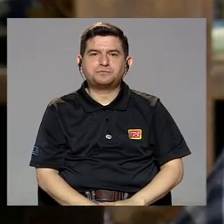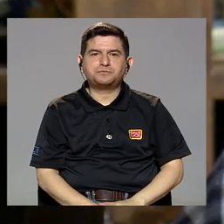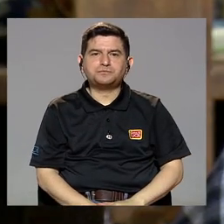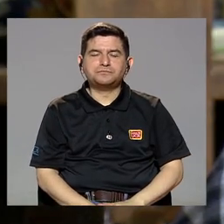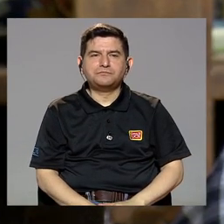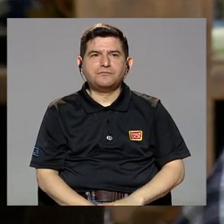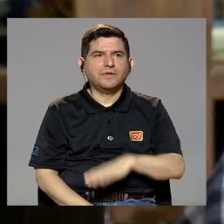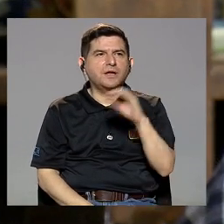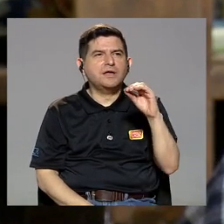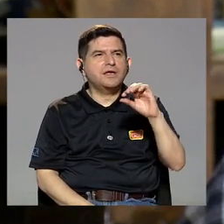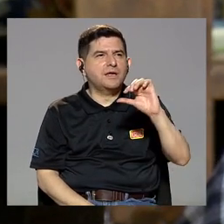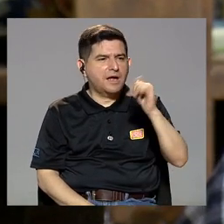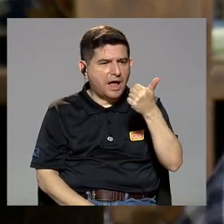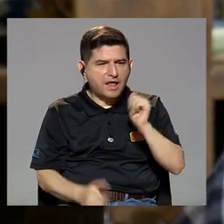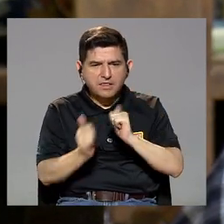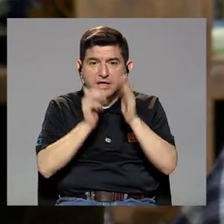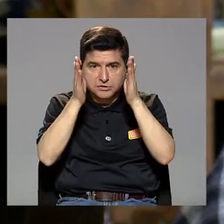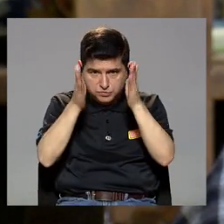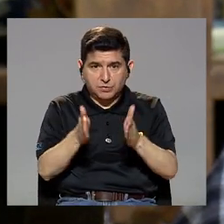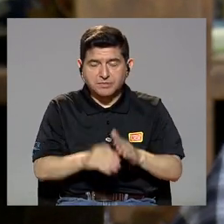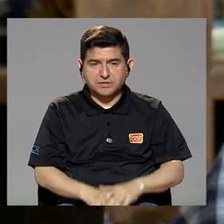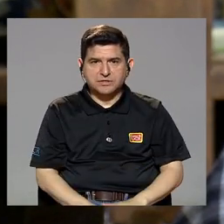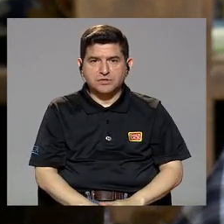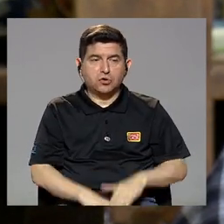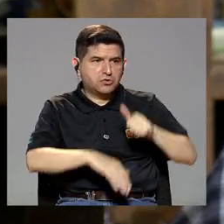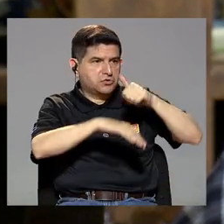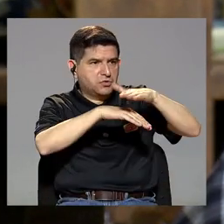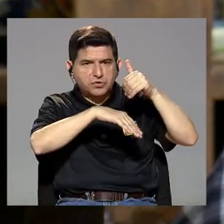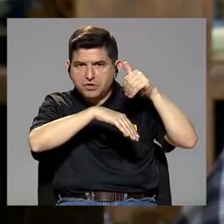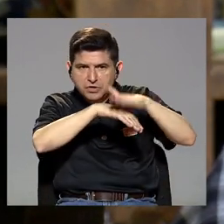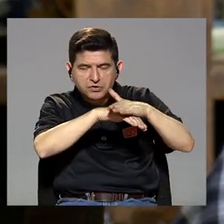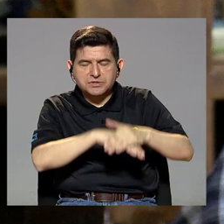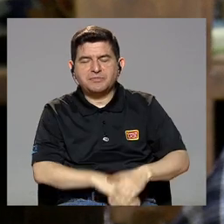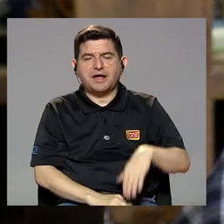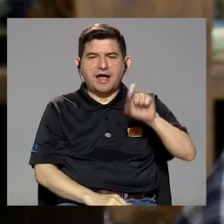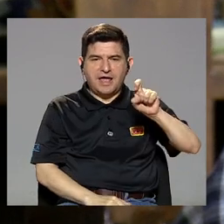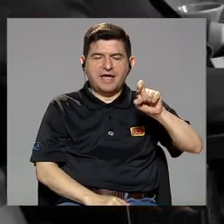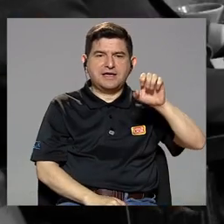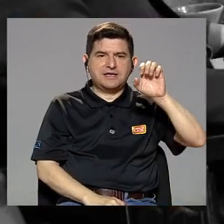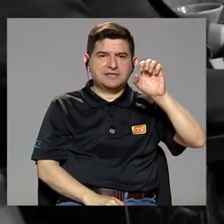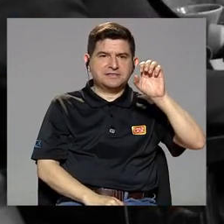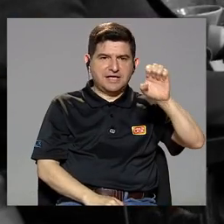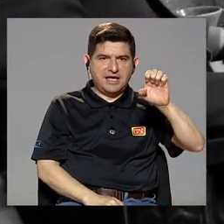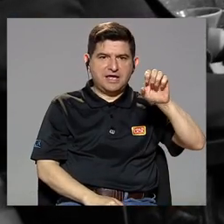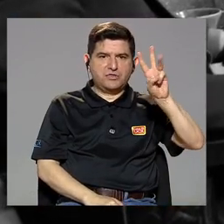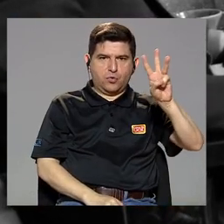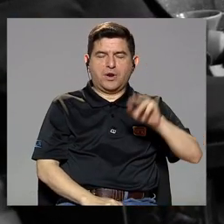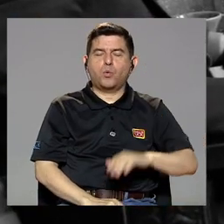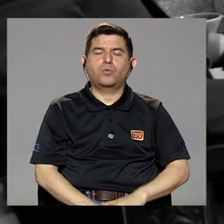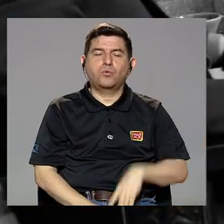10 concursantes los mandaron y estuvieron en la x de w de méxico